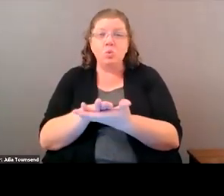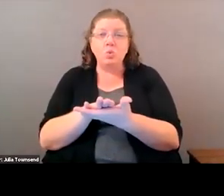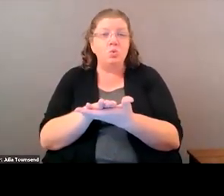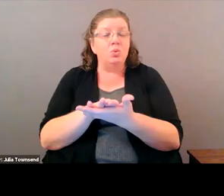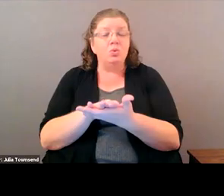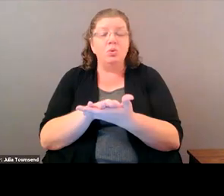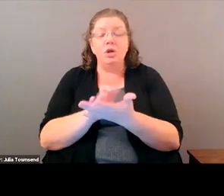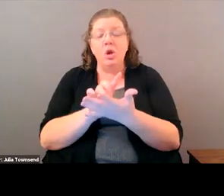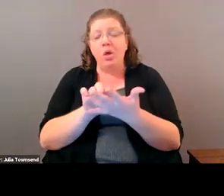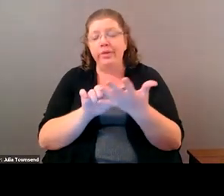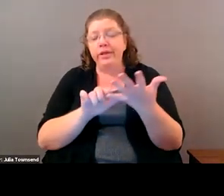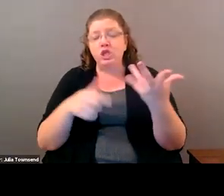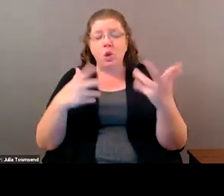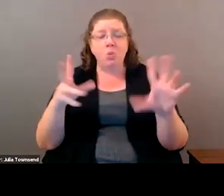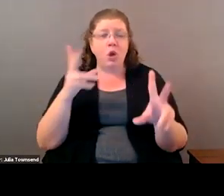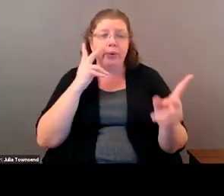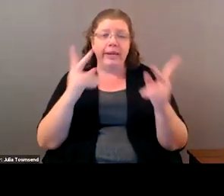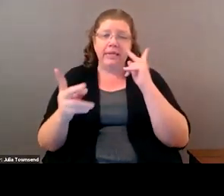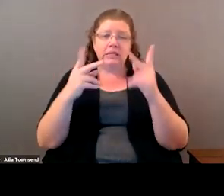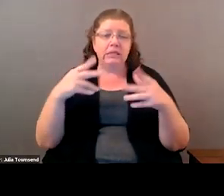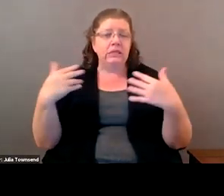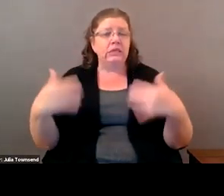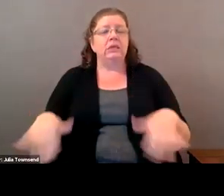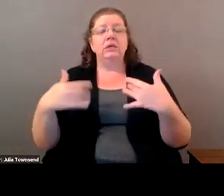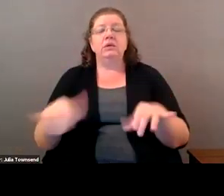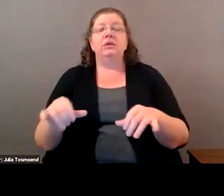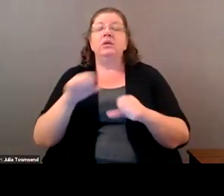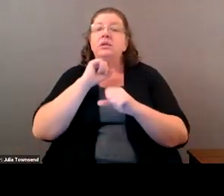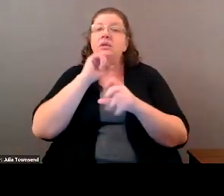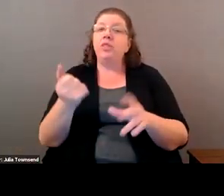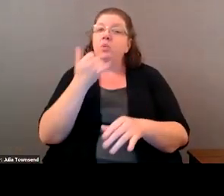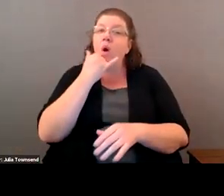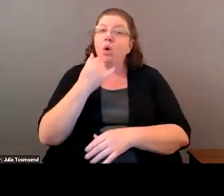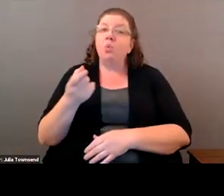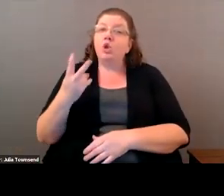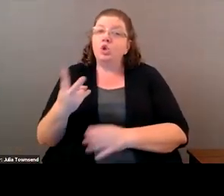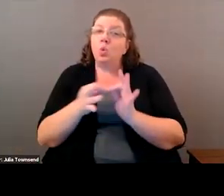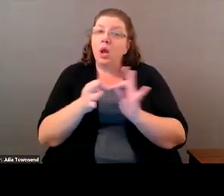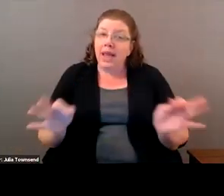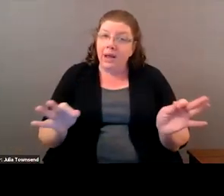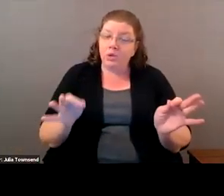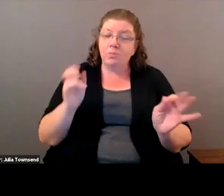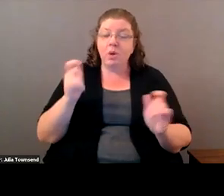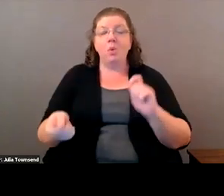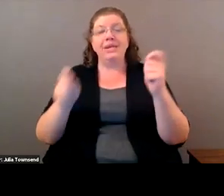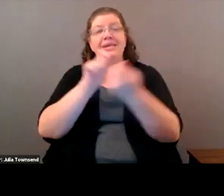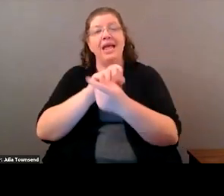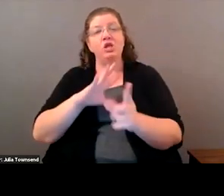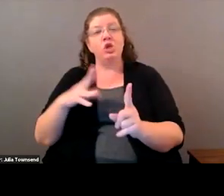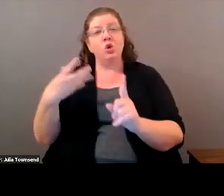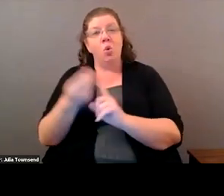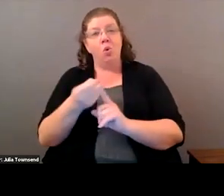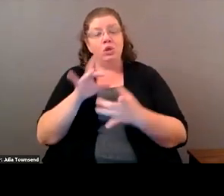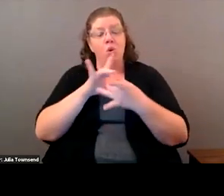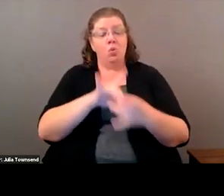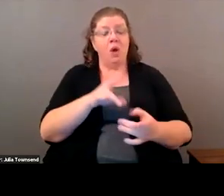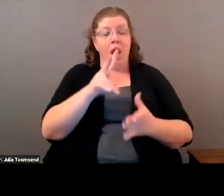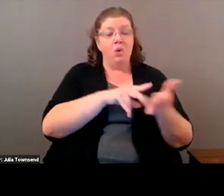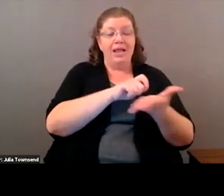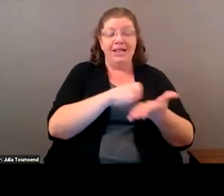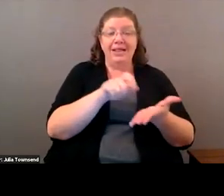escuela y pues todas las cosas que ya vemos no hay nada malo con la doble inmersión lingüística para tenemos que cambiar la cultura